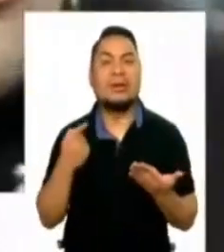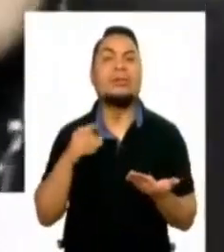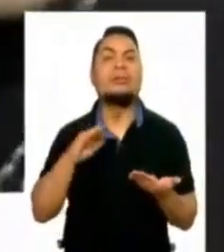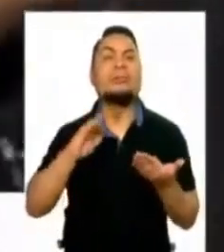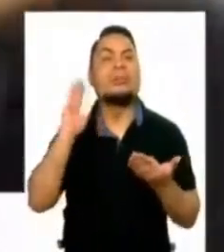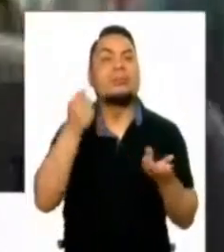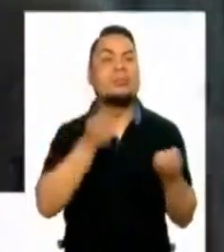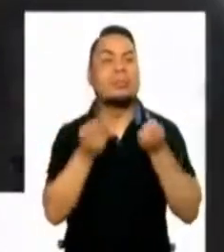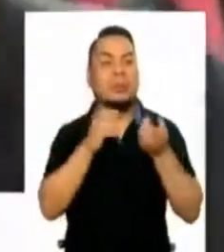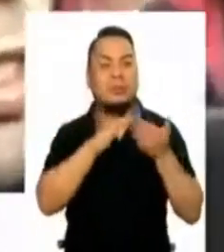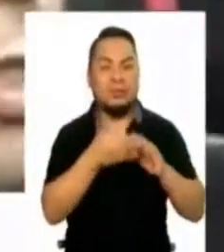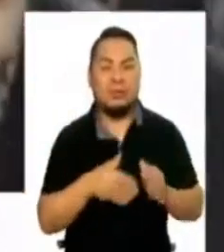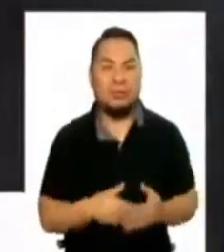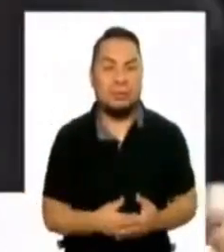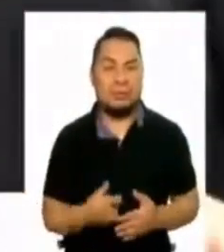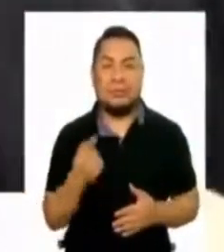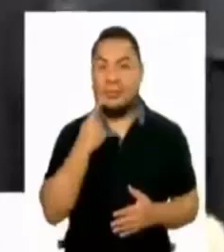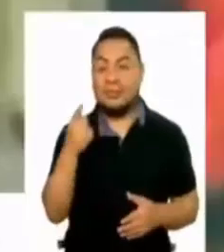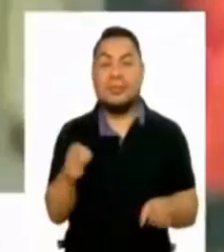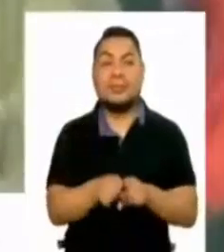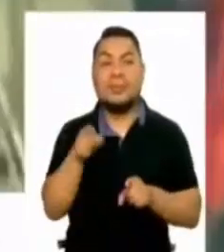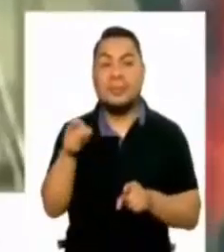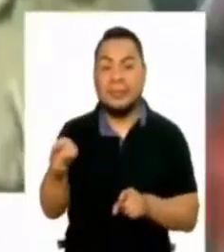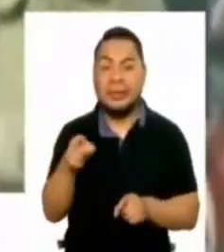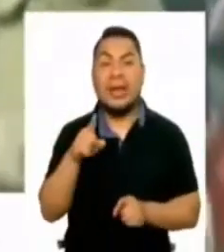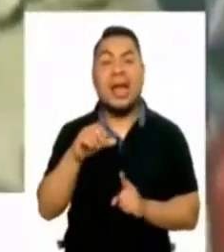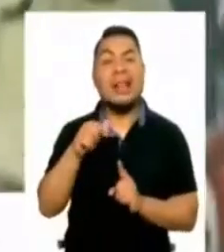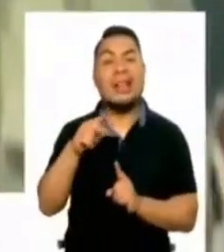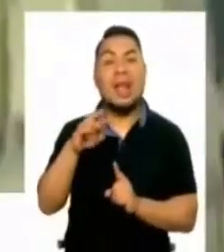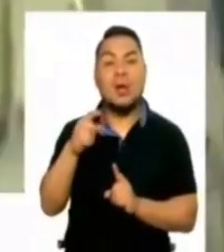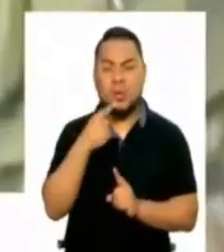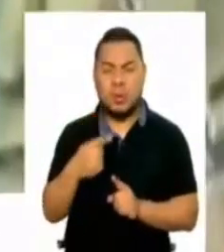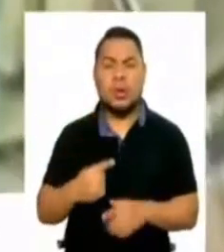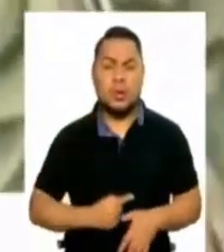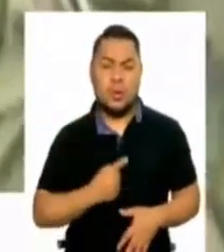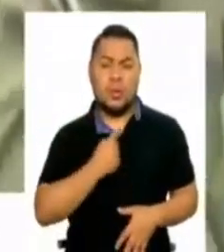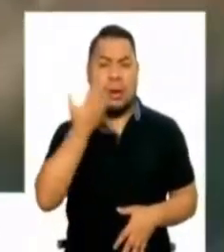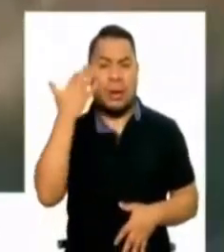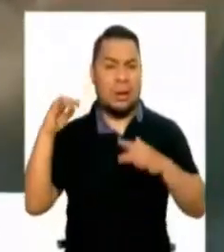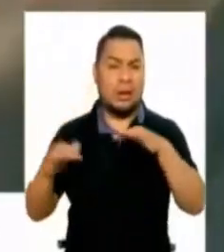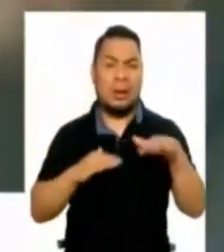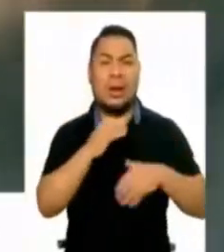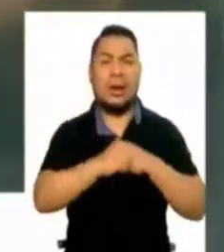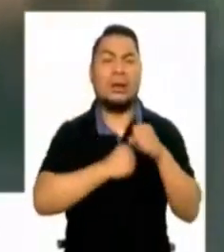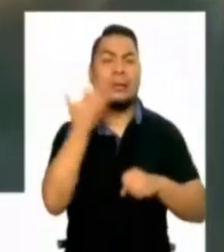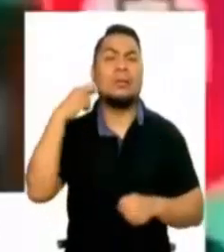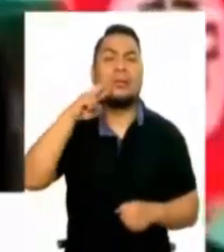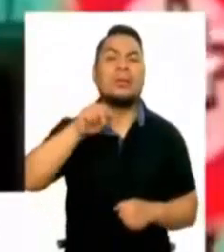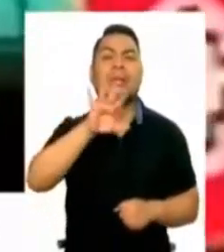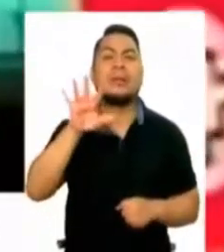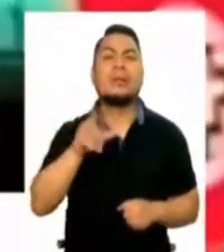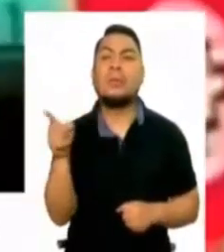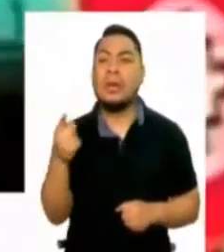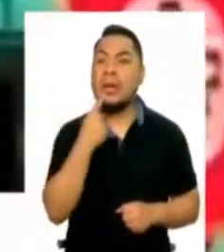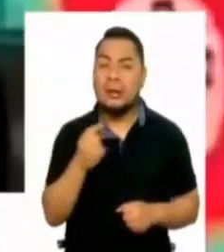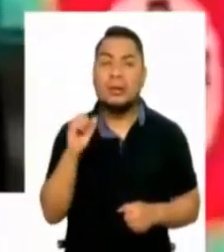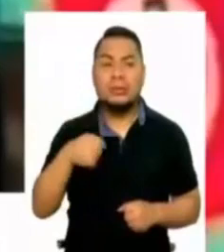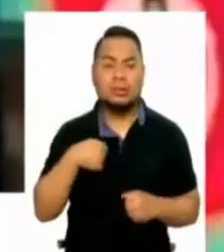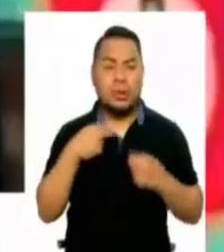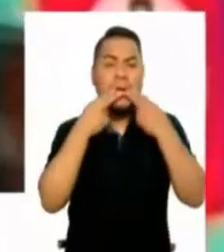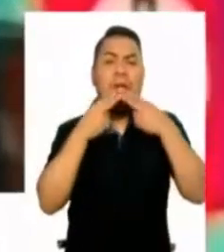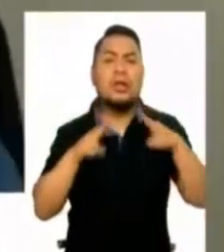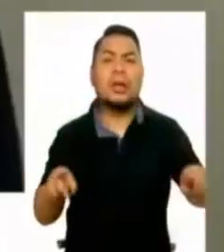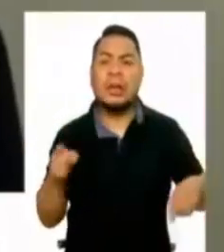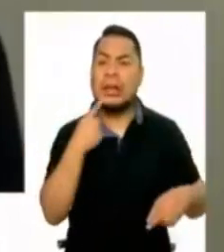pueblo. Antauro Humala además reiteró sentirse orgulloso de lo ocurrido en Andahuaylas en el año 2005, pues aseguró ser